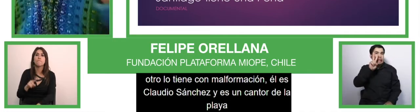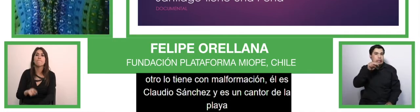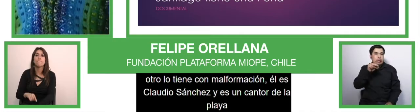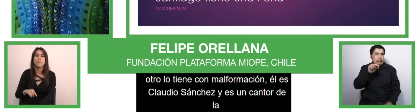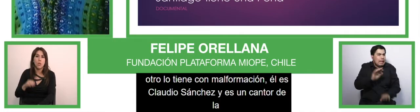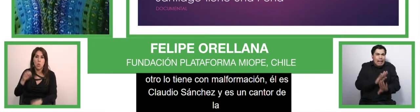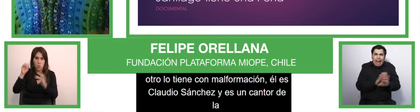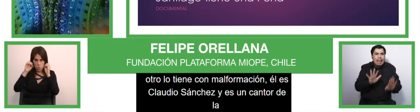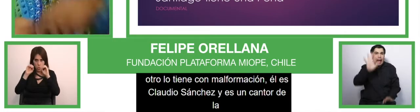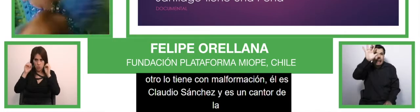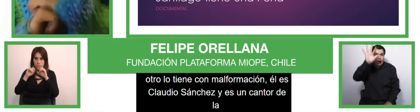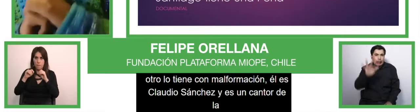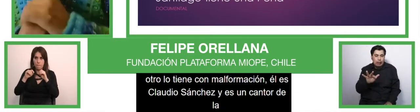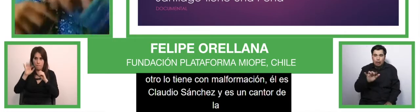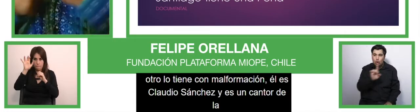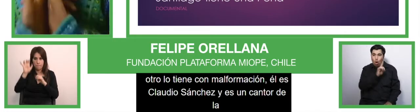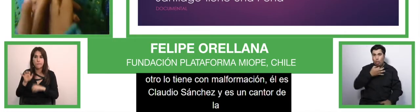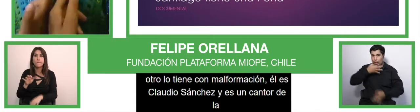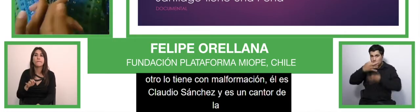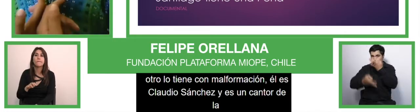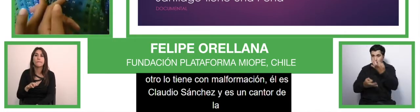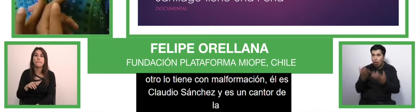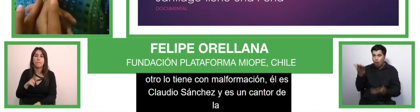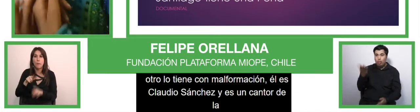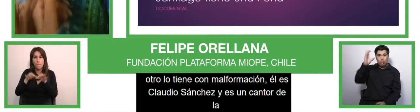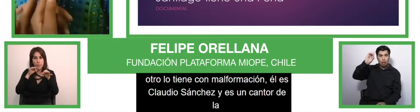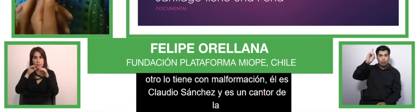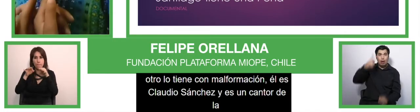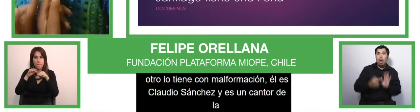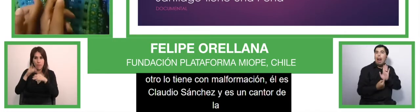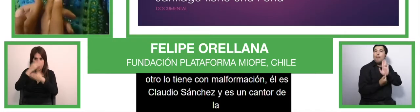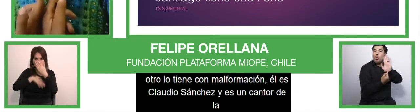no hablamos nada de su discapacidad. En el fondo, mostramos la discapacidad